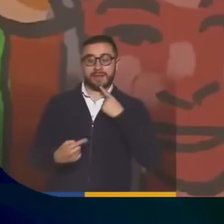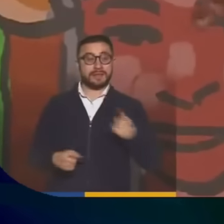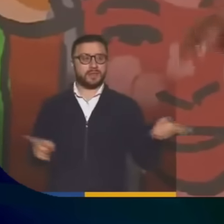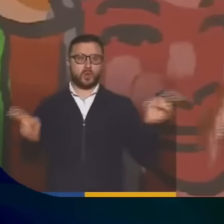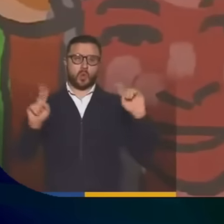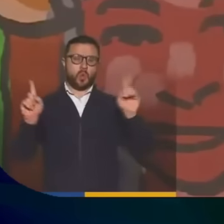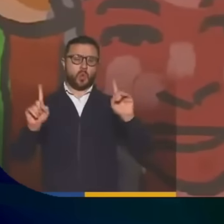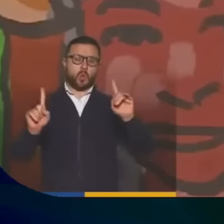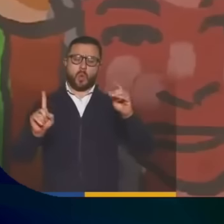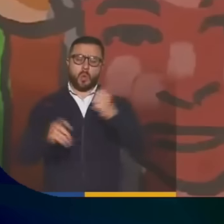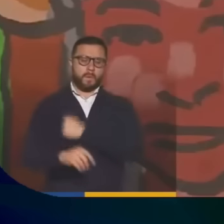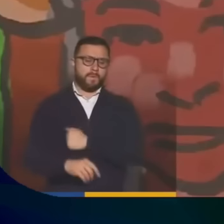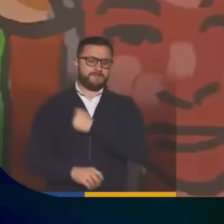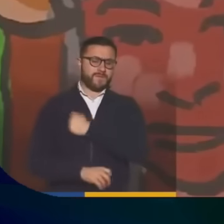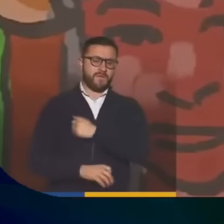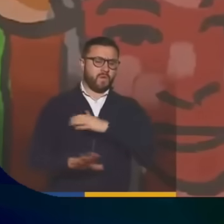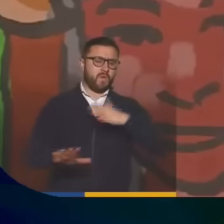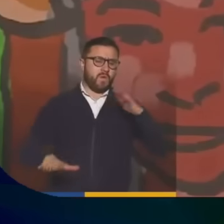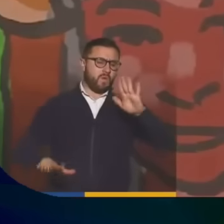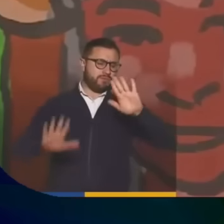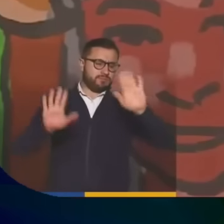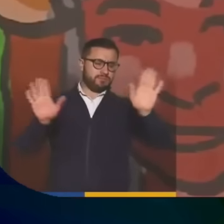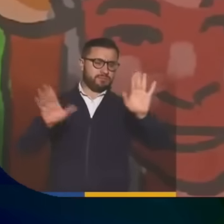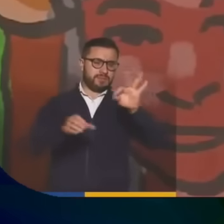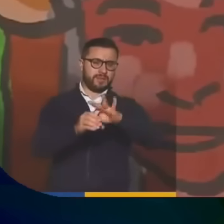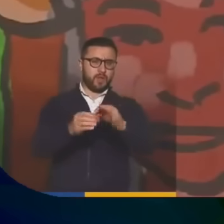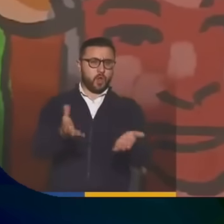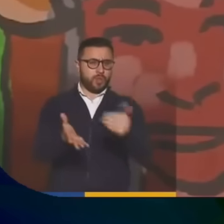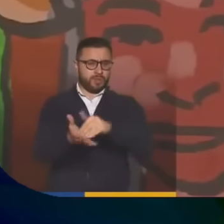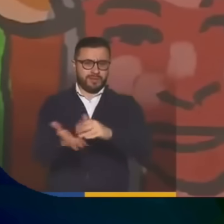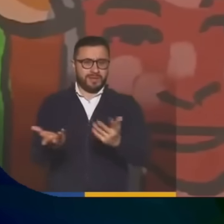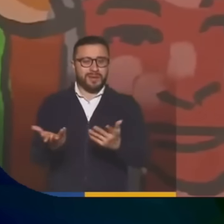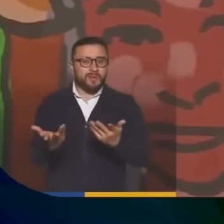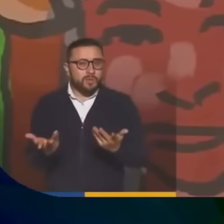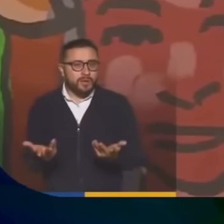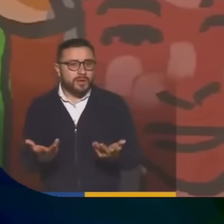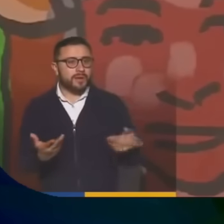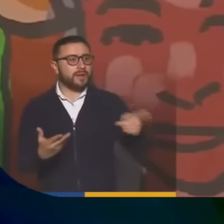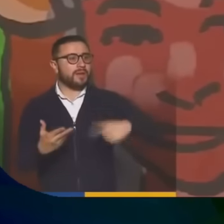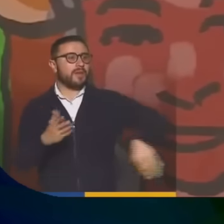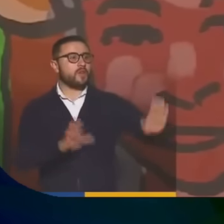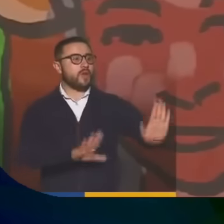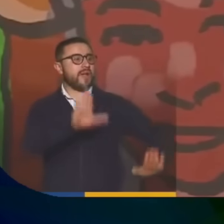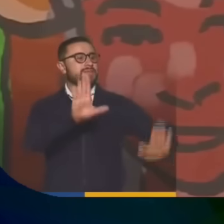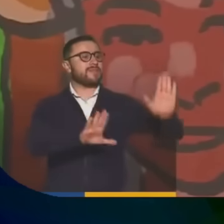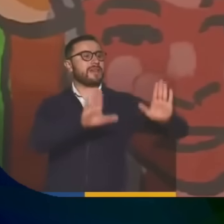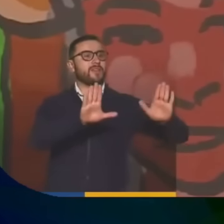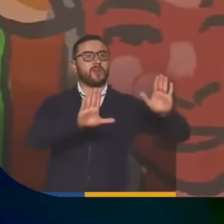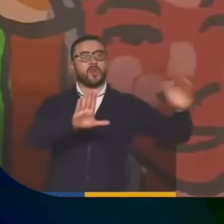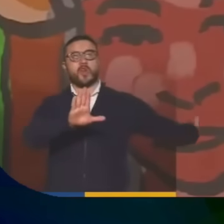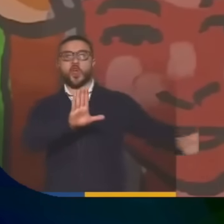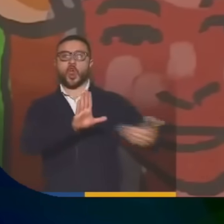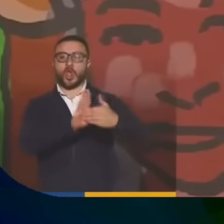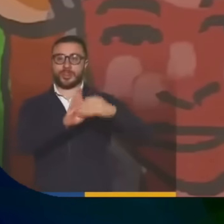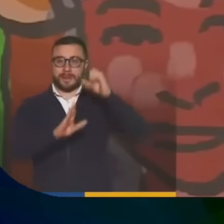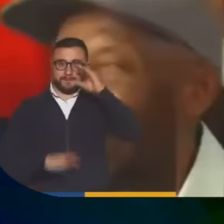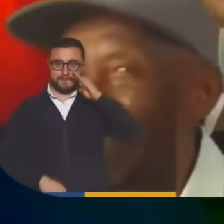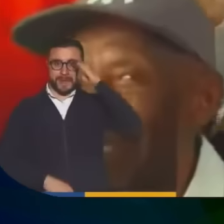favor, lejos, porque saben que no hay candidato que ellos le puedan oponer a